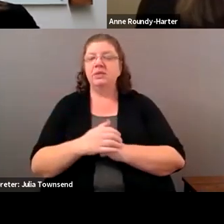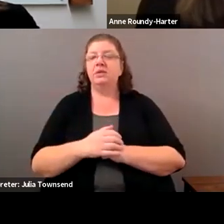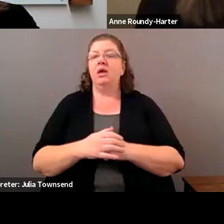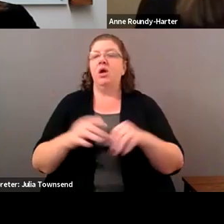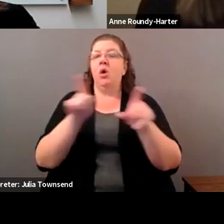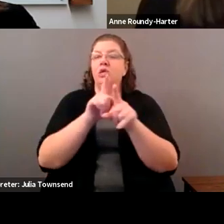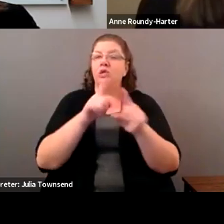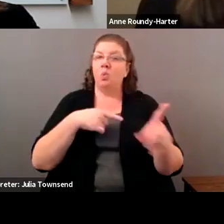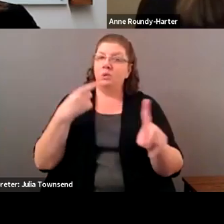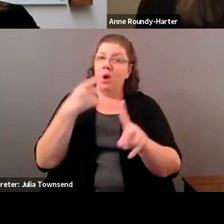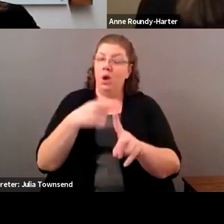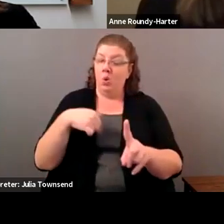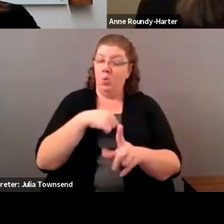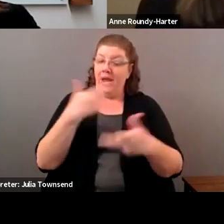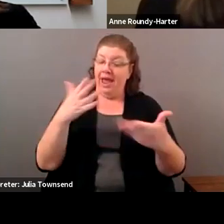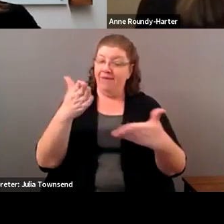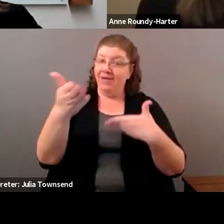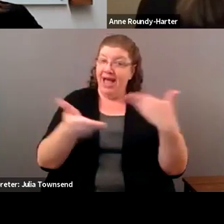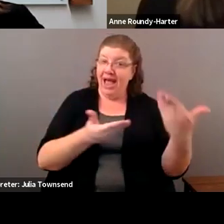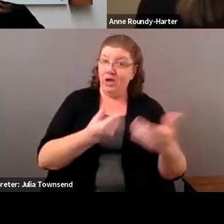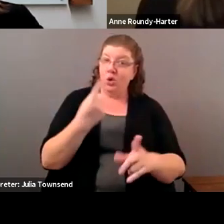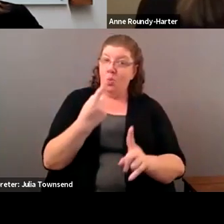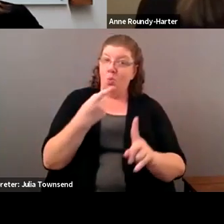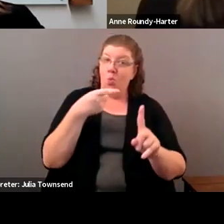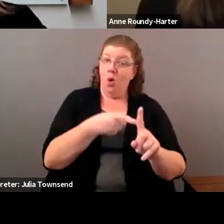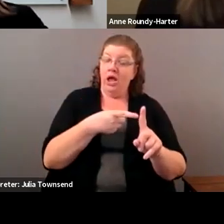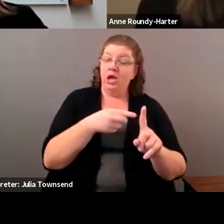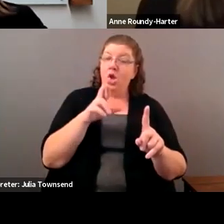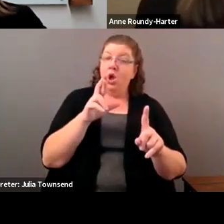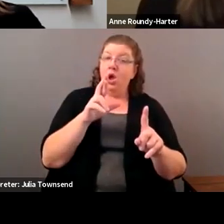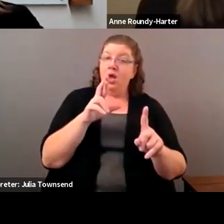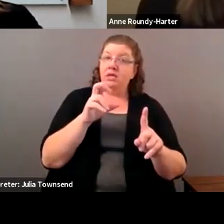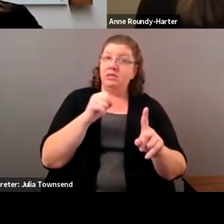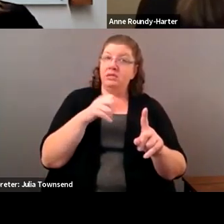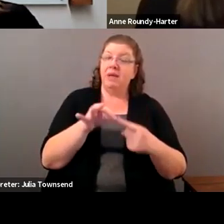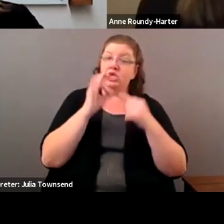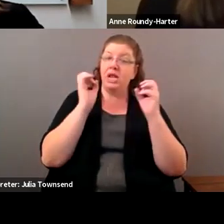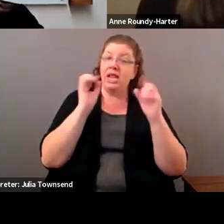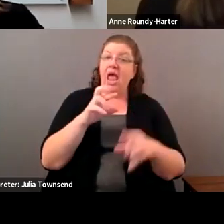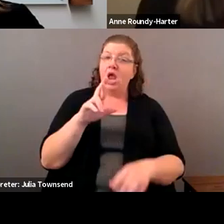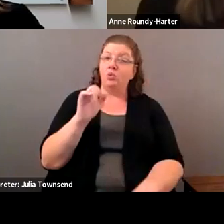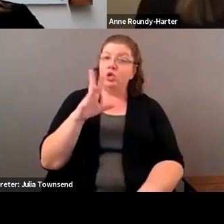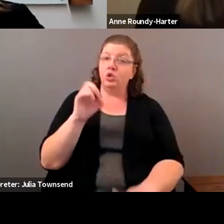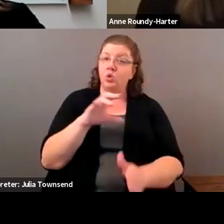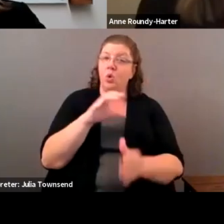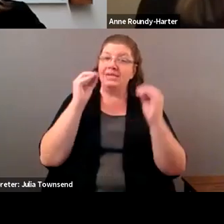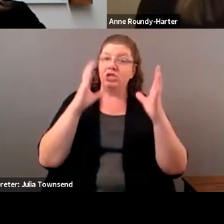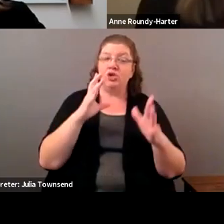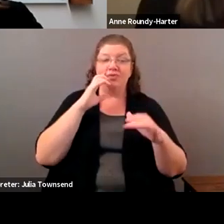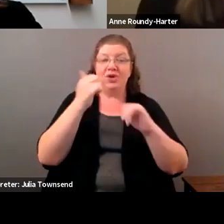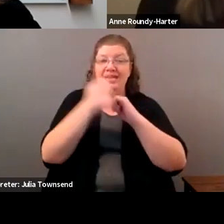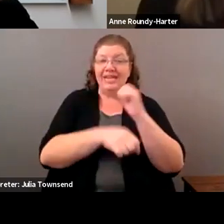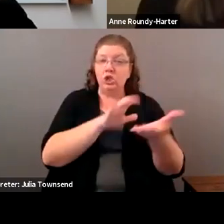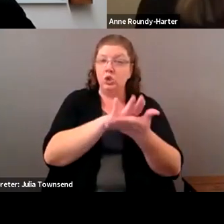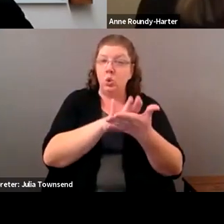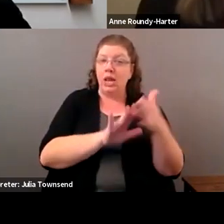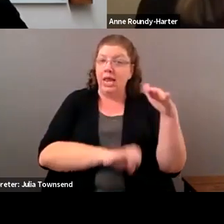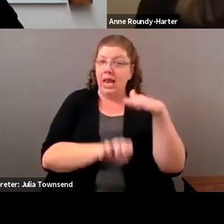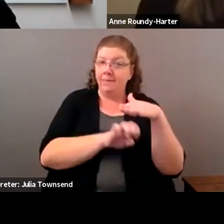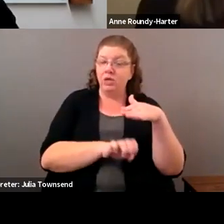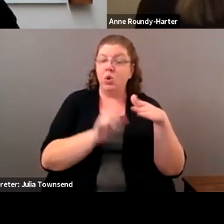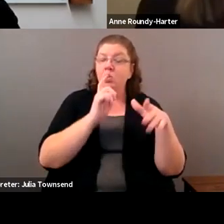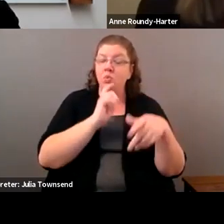quiero indicar que tenemos hemos contratado es maestros de expertos para cada salón